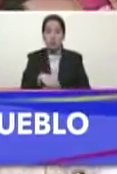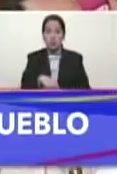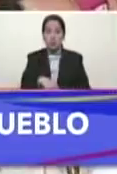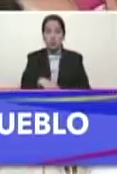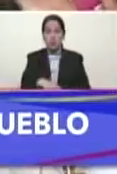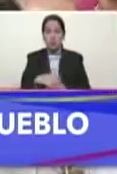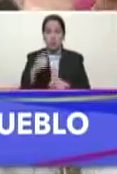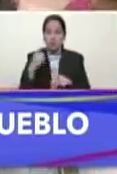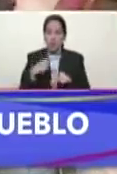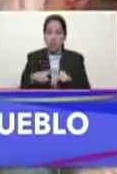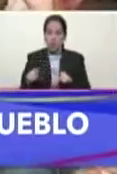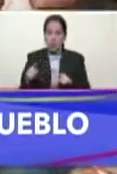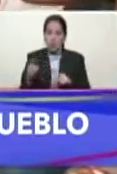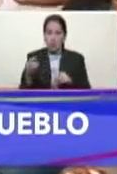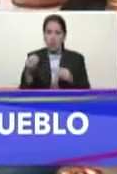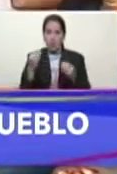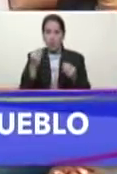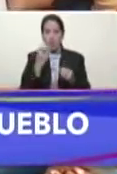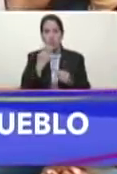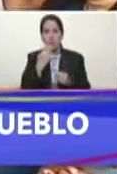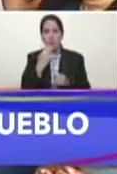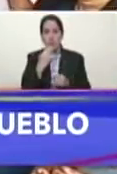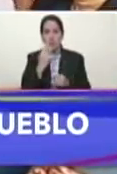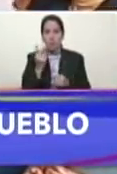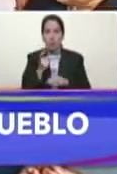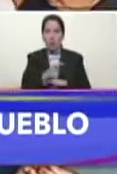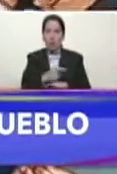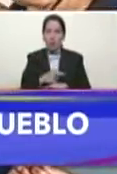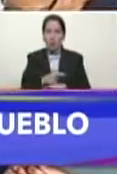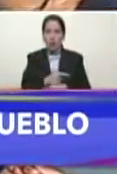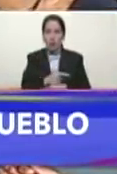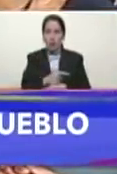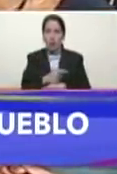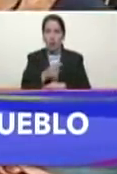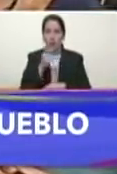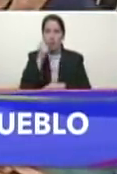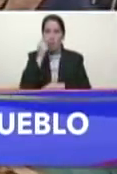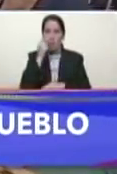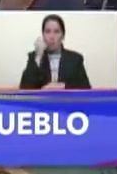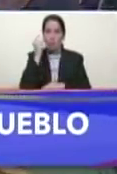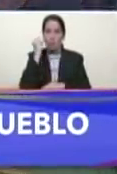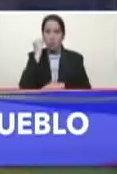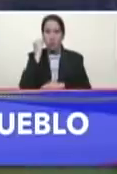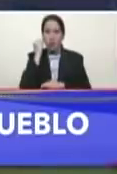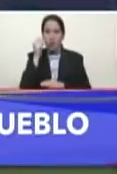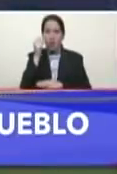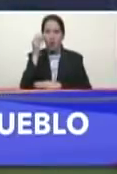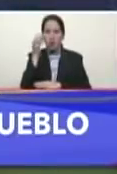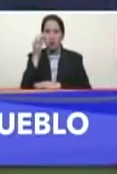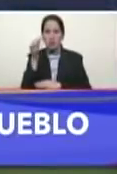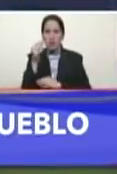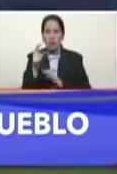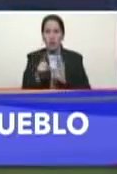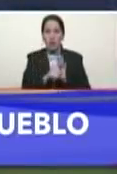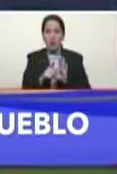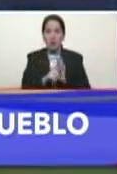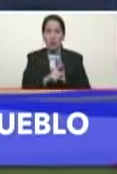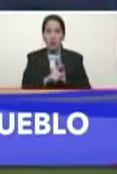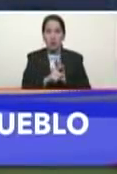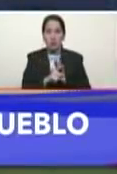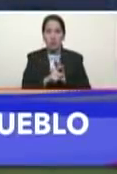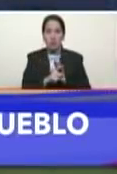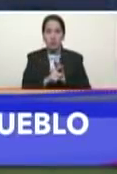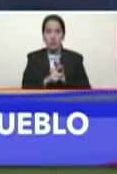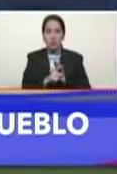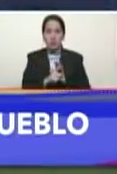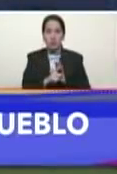Pero si nos vamos a los estados, los gobernadores, las gobernadoras, los consejos legislativos que conducen